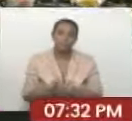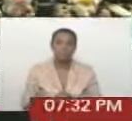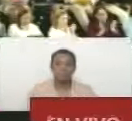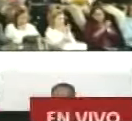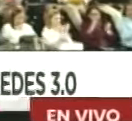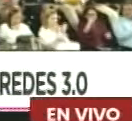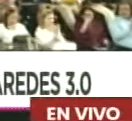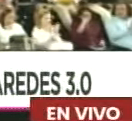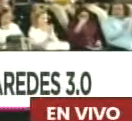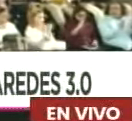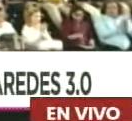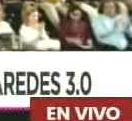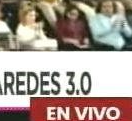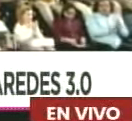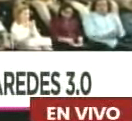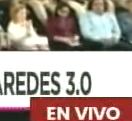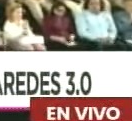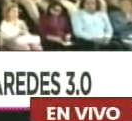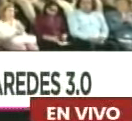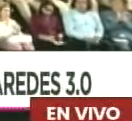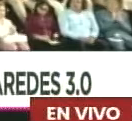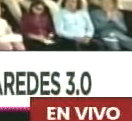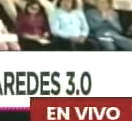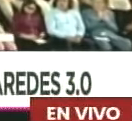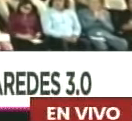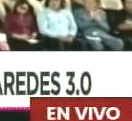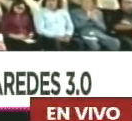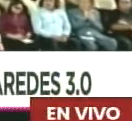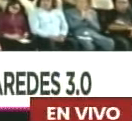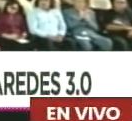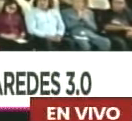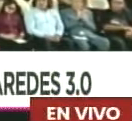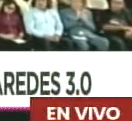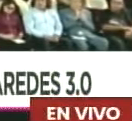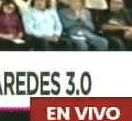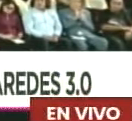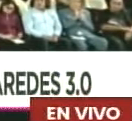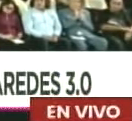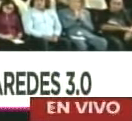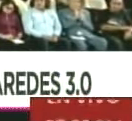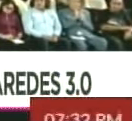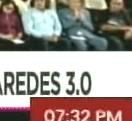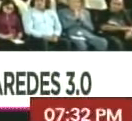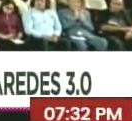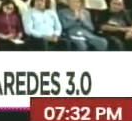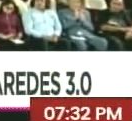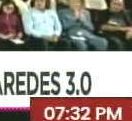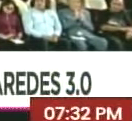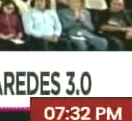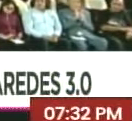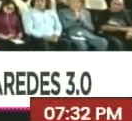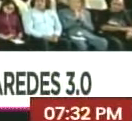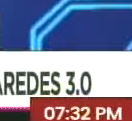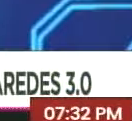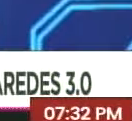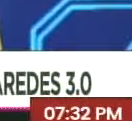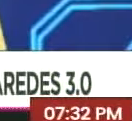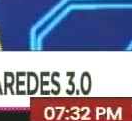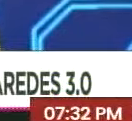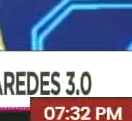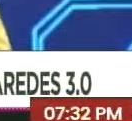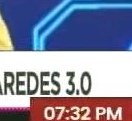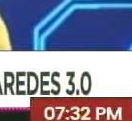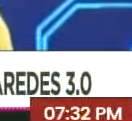rompa con Naciones Unidas? No te oí porque estaban aplaudiendo. Le decía que esto no implicaba que Venezuela rompa